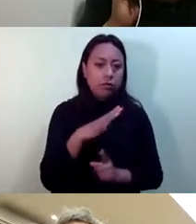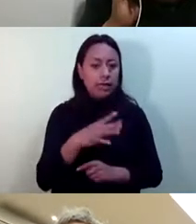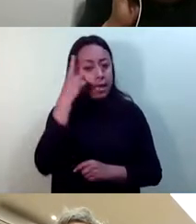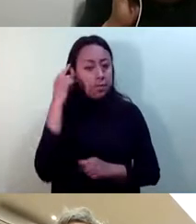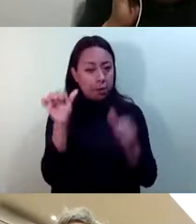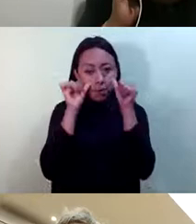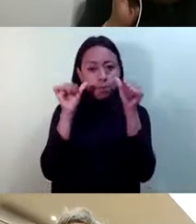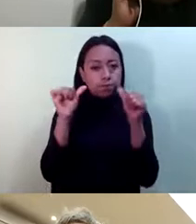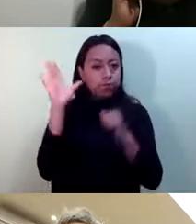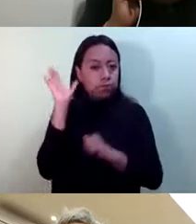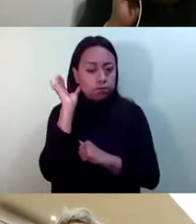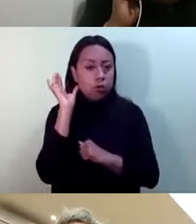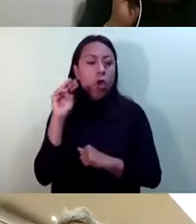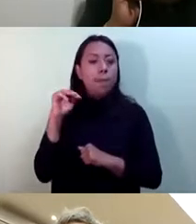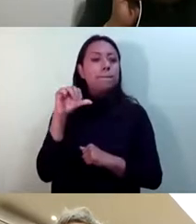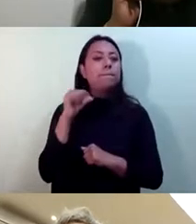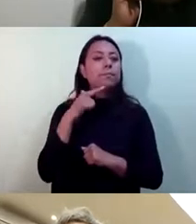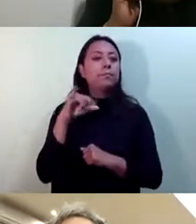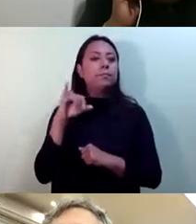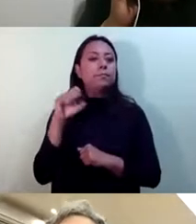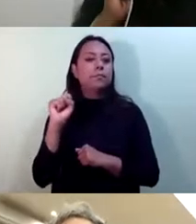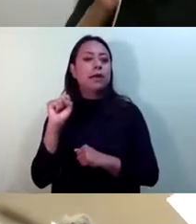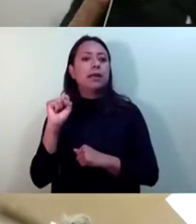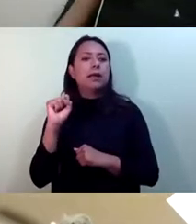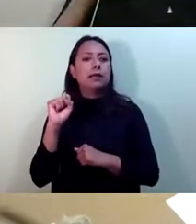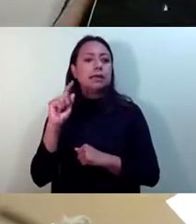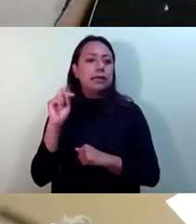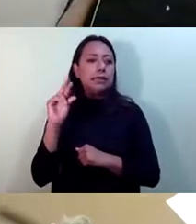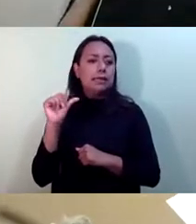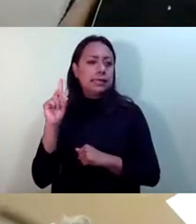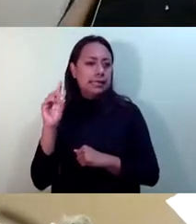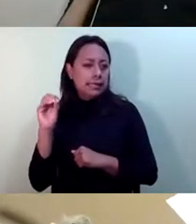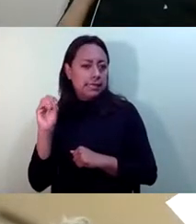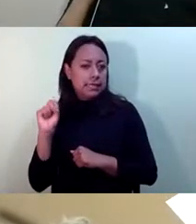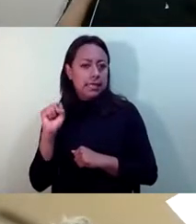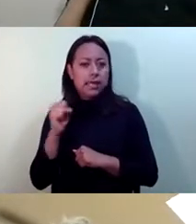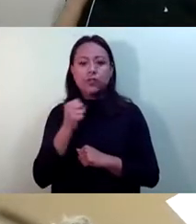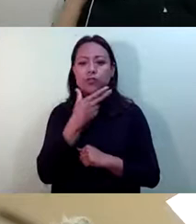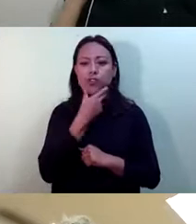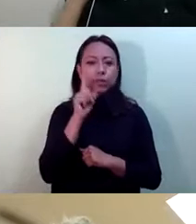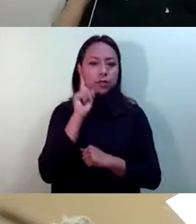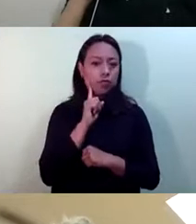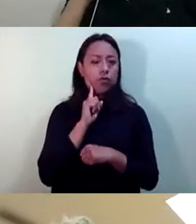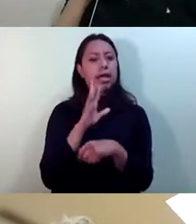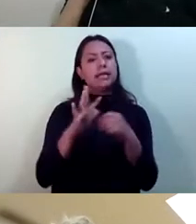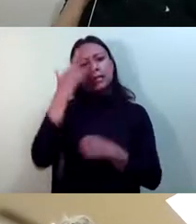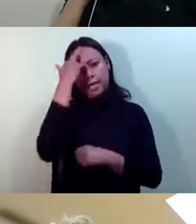de magistrados y magistradas cuál es su opinión y la razón por la cual no pudieron otorgar el 100% de